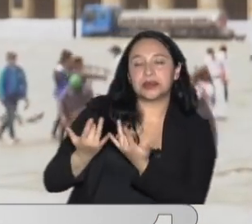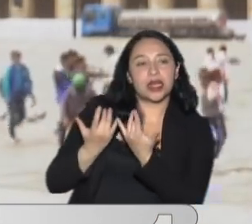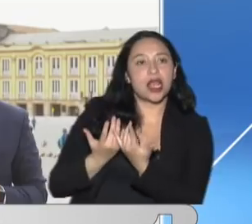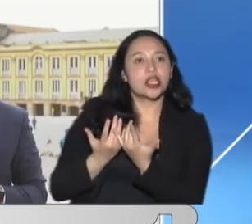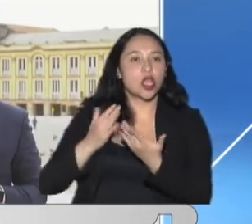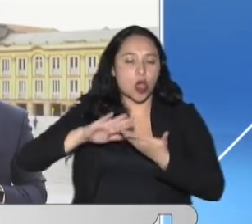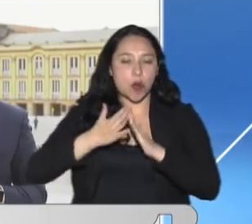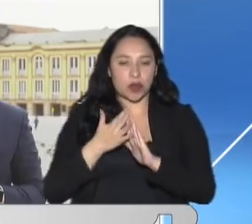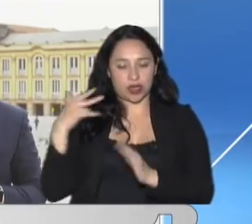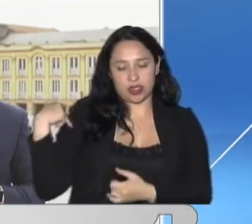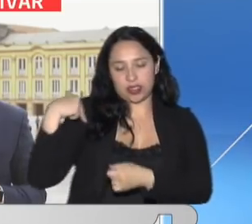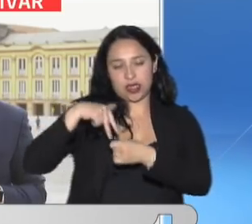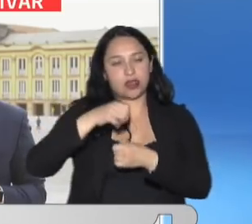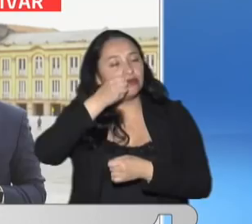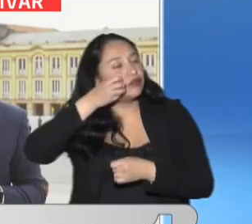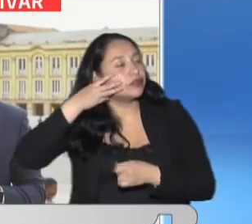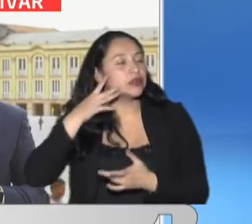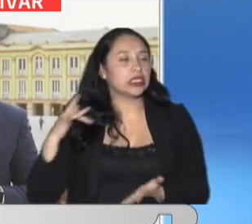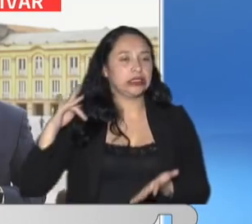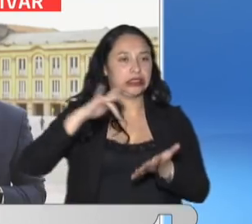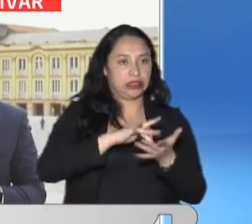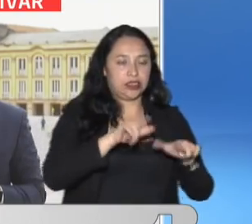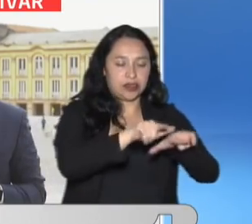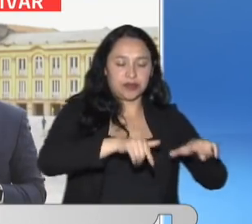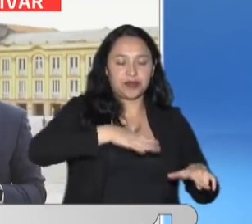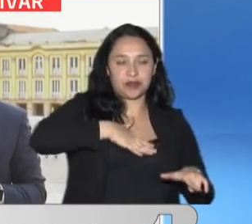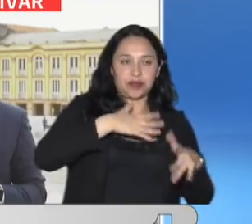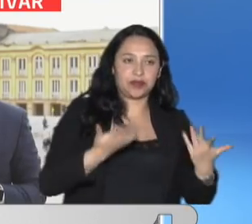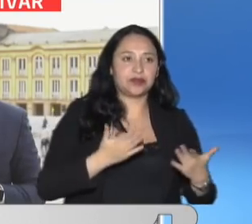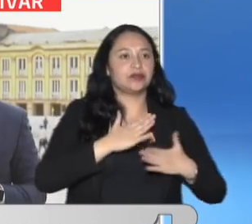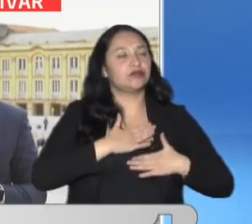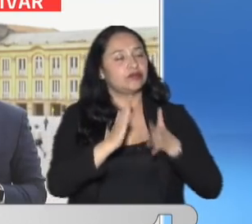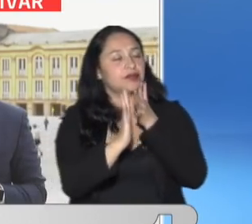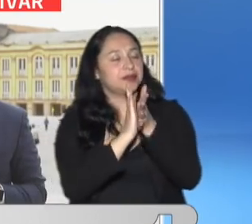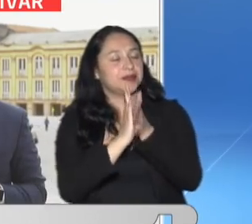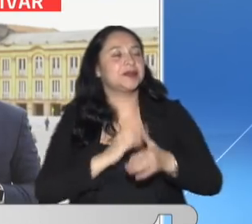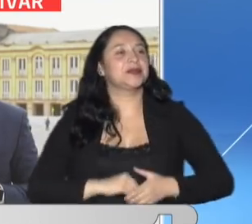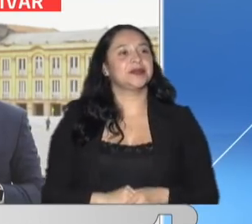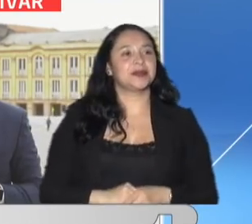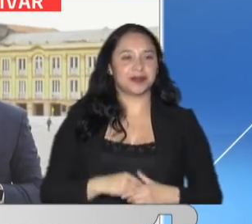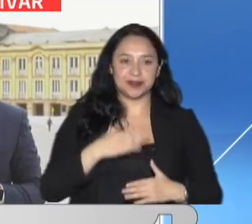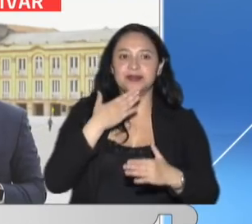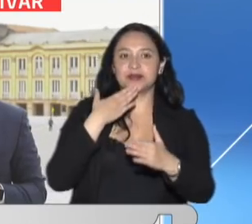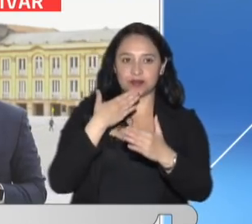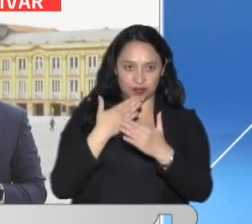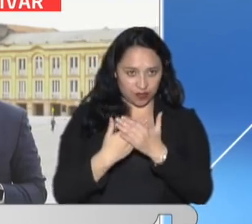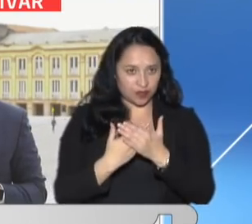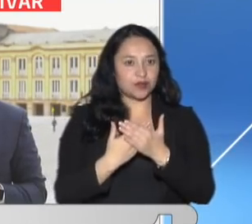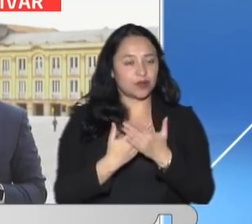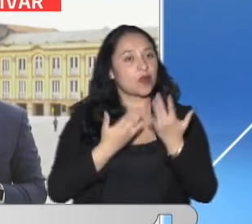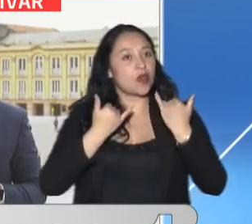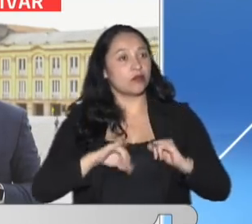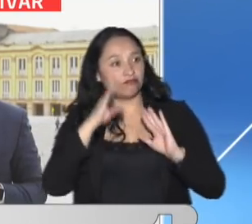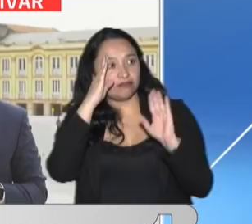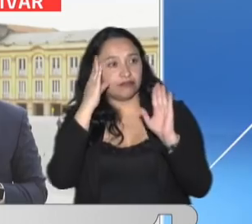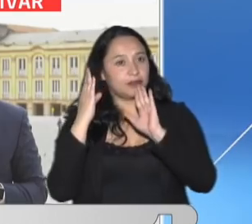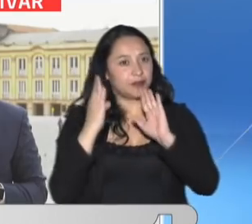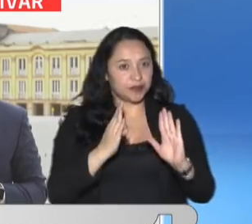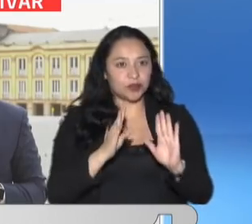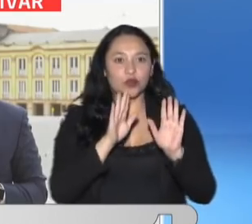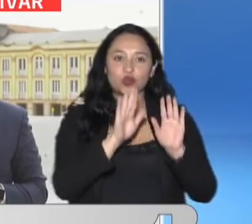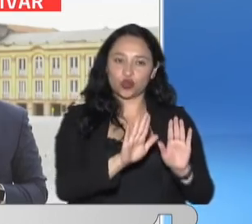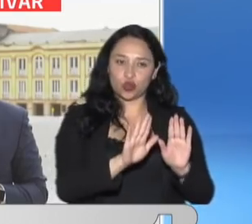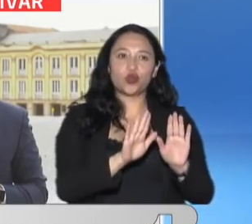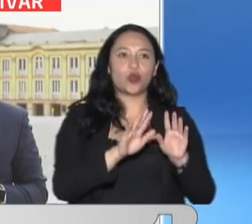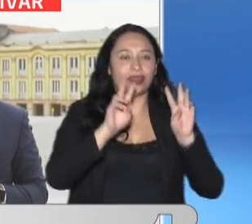indígena. Desde la Plaza de Bolívar informó Steve Luengas en Noticentro 1 CMI. Steve, muchas gracias. Por supuesto, seguiremos atentos al desarrollo de